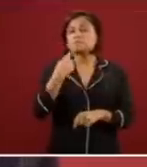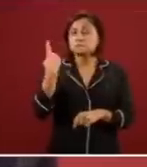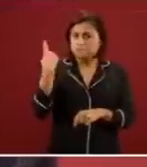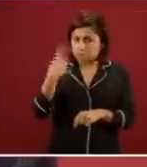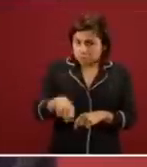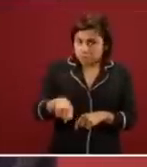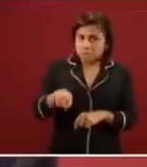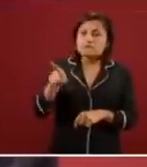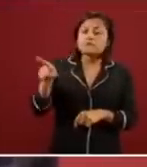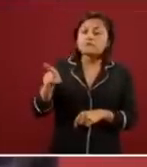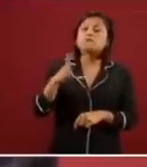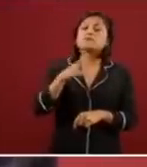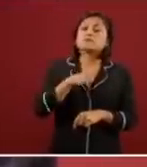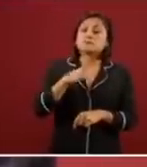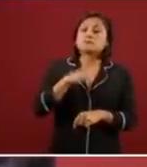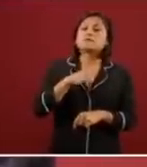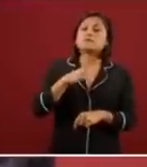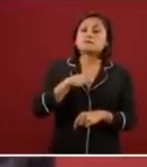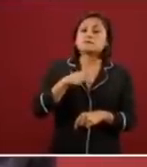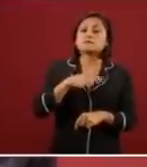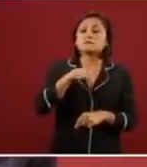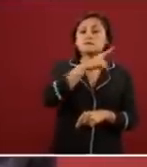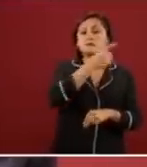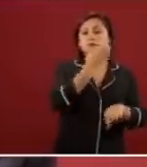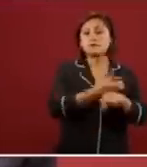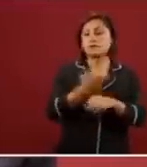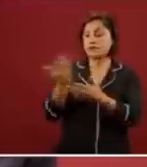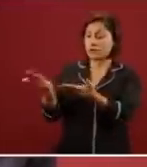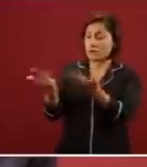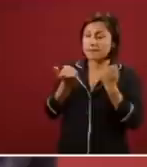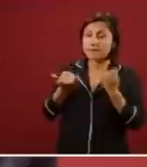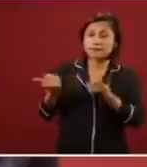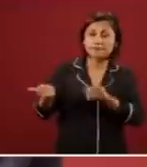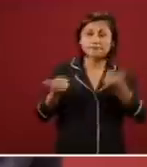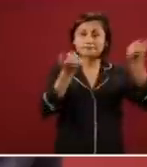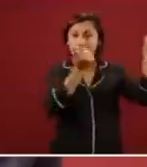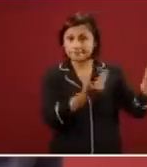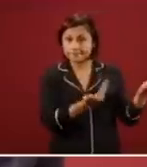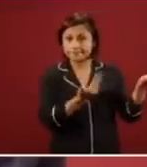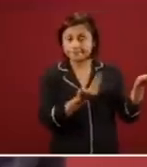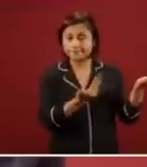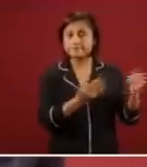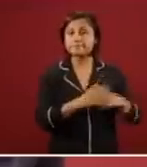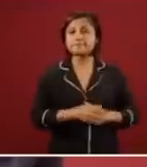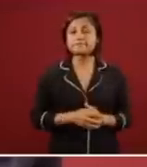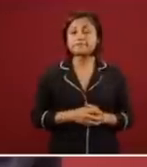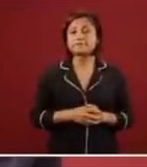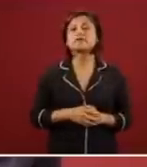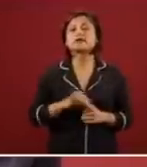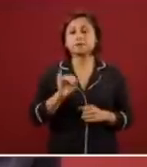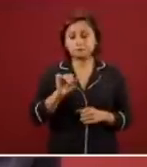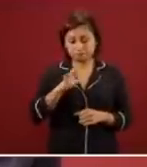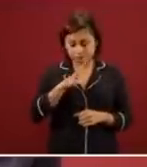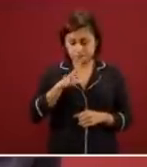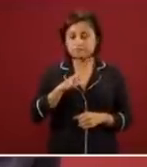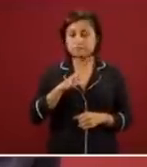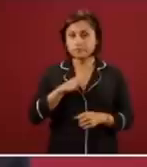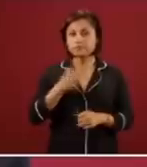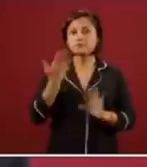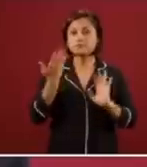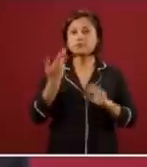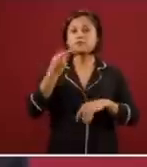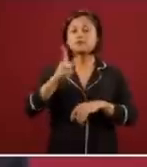la demanda de extradición, sí se tiene, y se sigue actuando